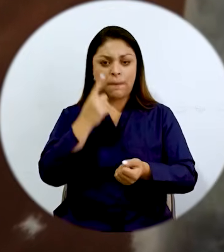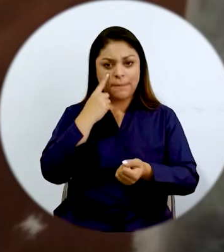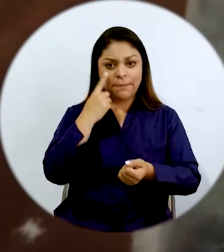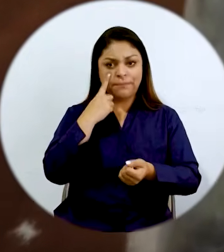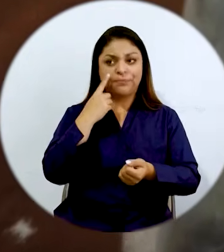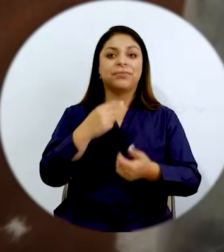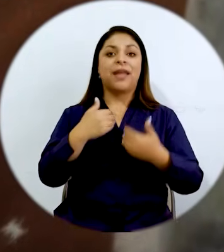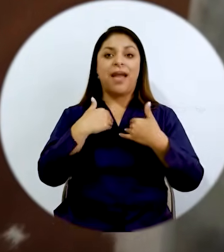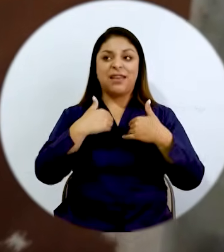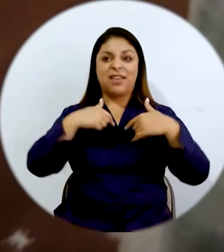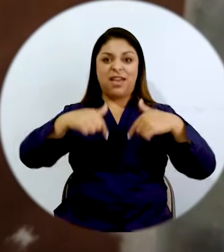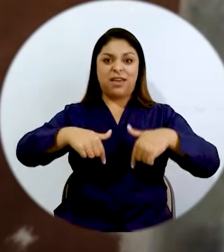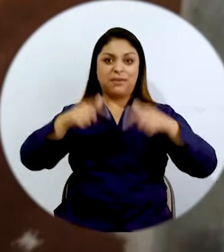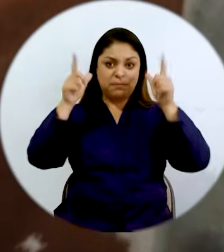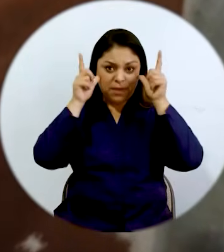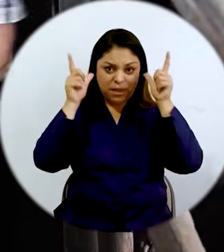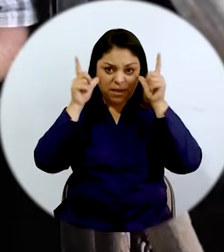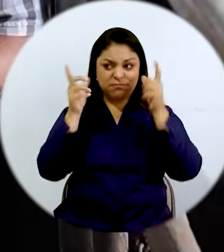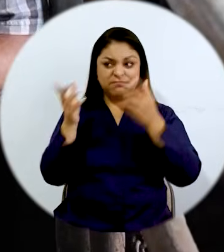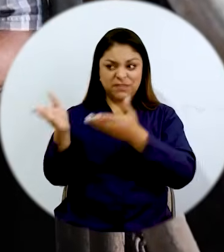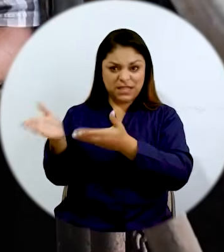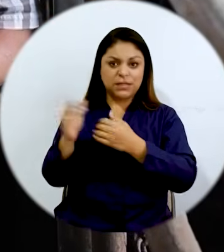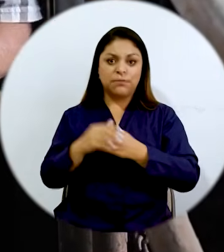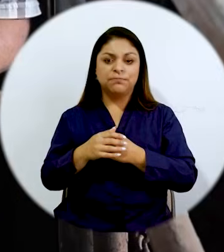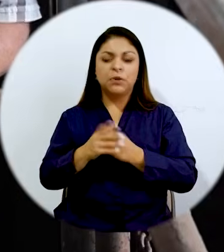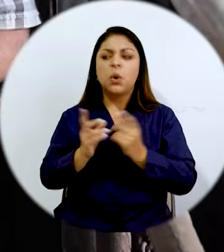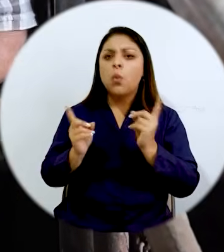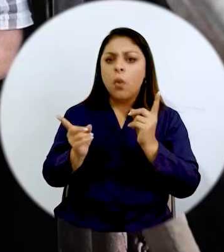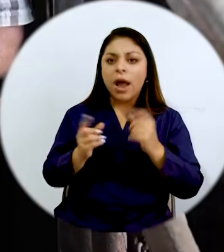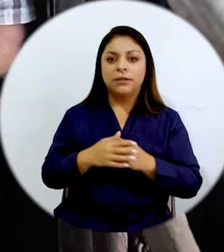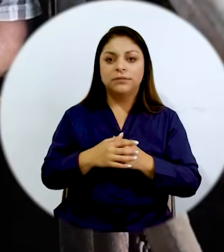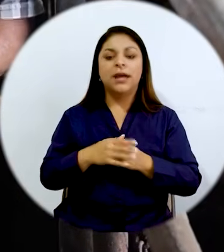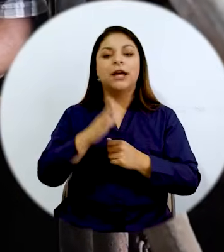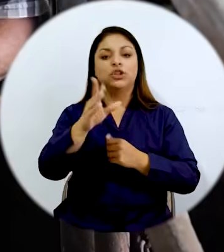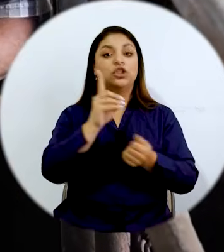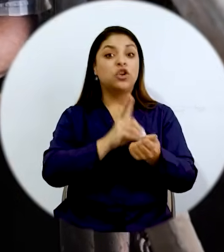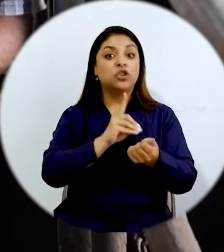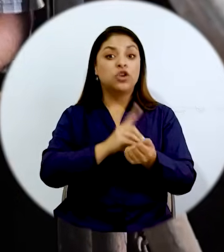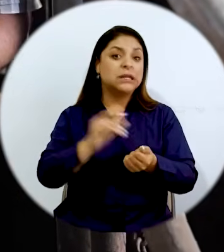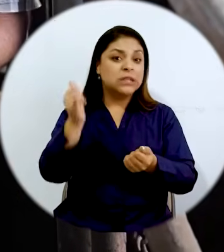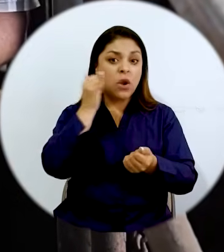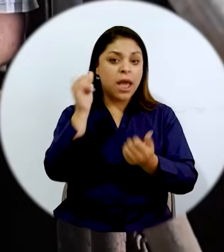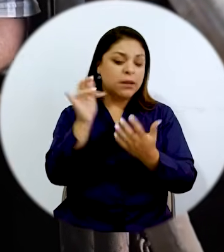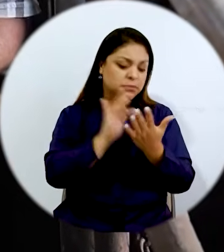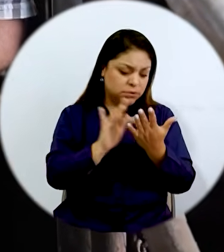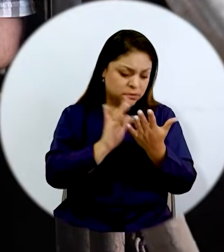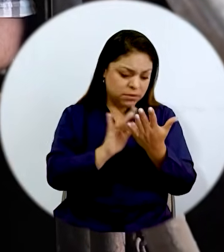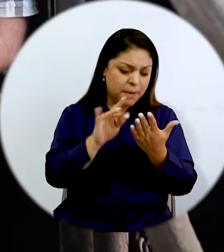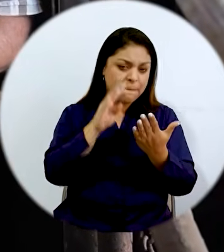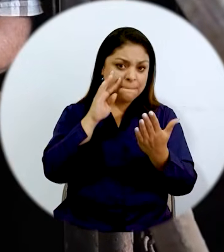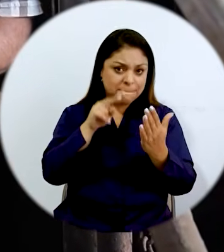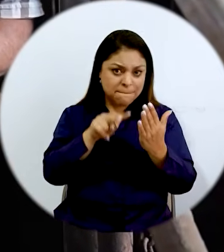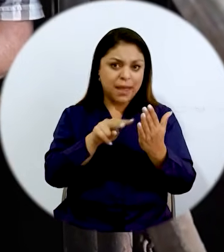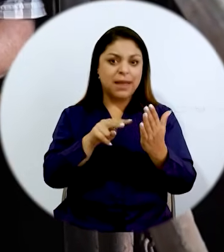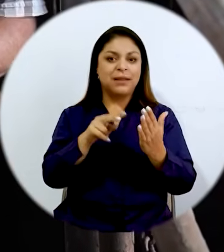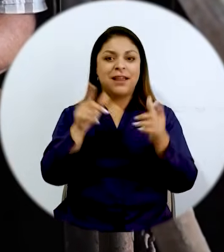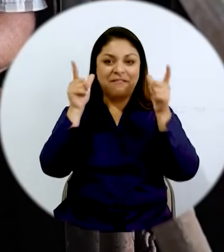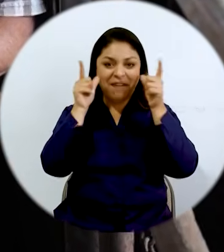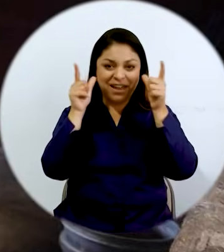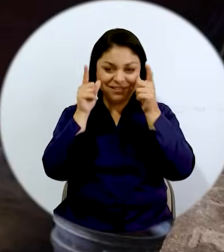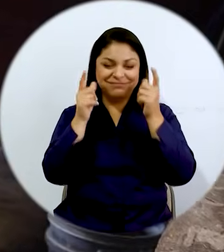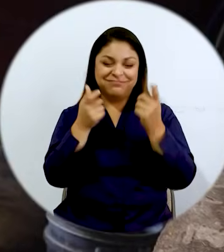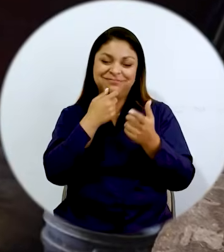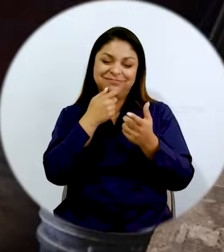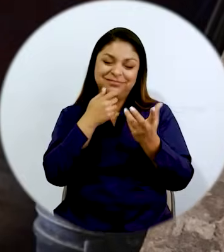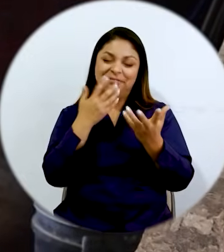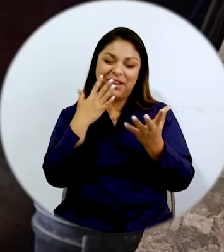vea, tengo aquí esta vaca. ¿Cuál vaca? Entonces el doctor con el celular entra a ver la vaca, suena